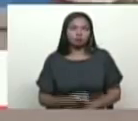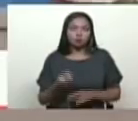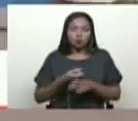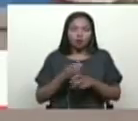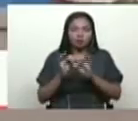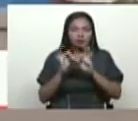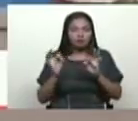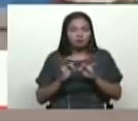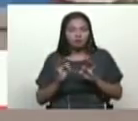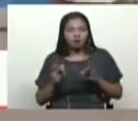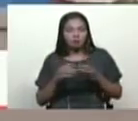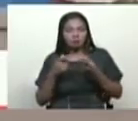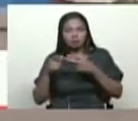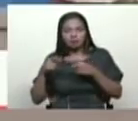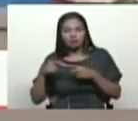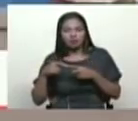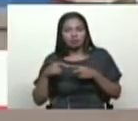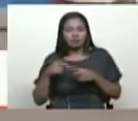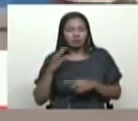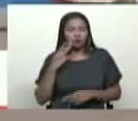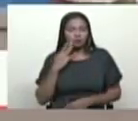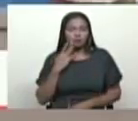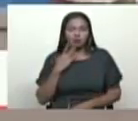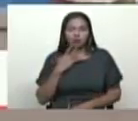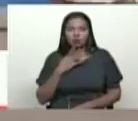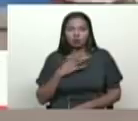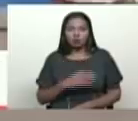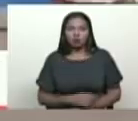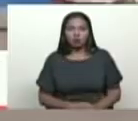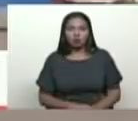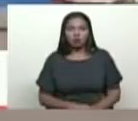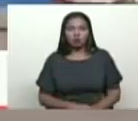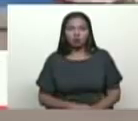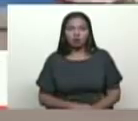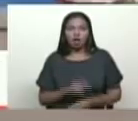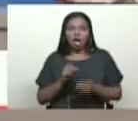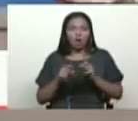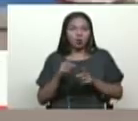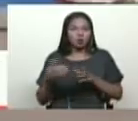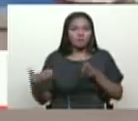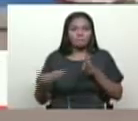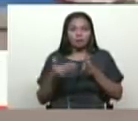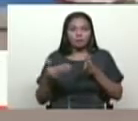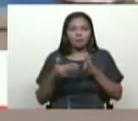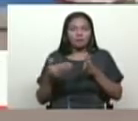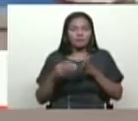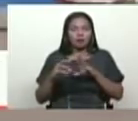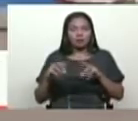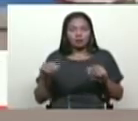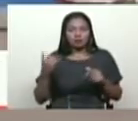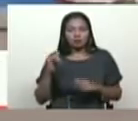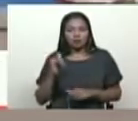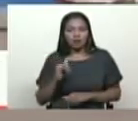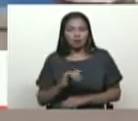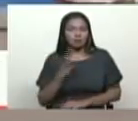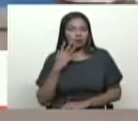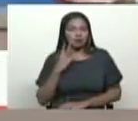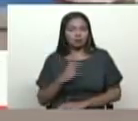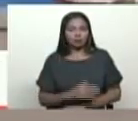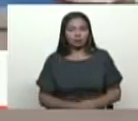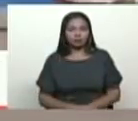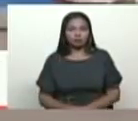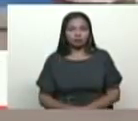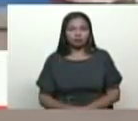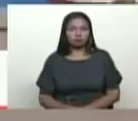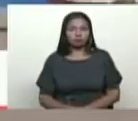buscando. Si por la vía de algunos atentados terroristas, por